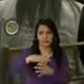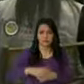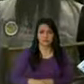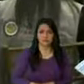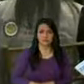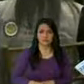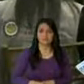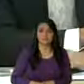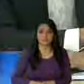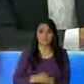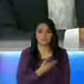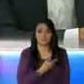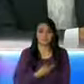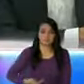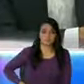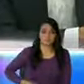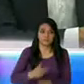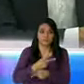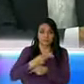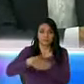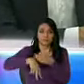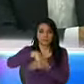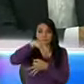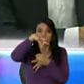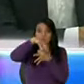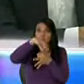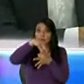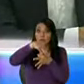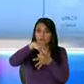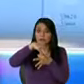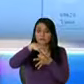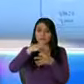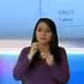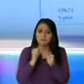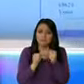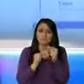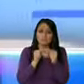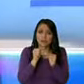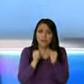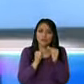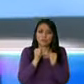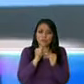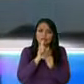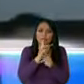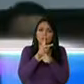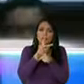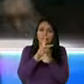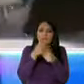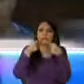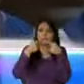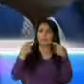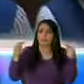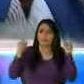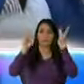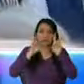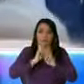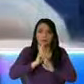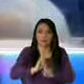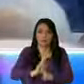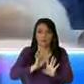parecer, Juan Pablo Pozzo, presidente del Consejo Nacional Electoral, quiere ser cauto en las declaraciones que efectúa en relación a los